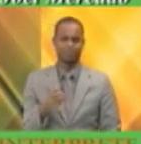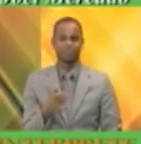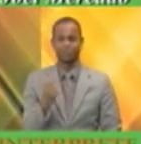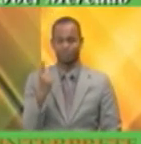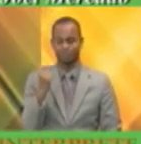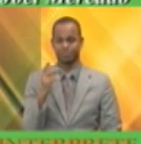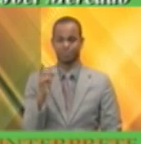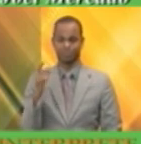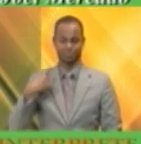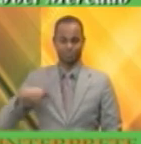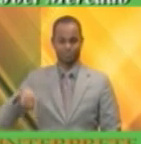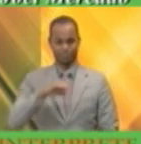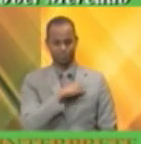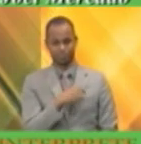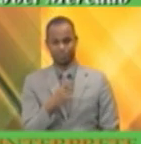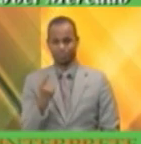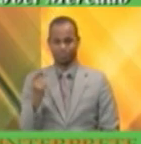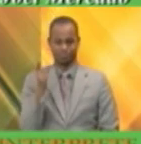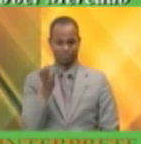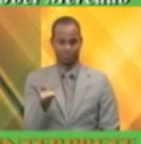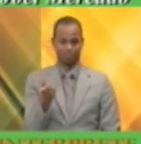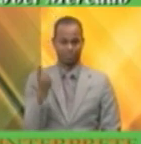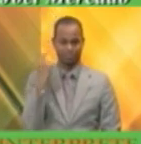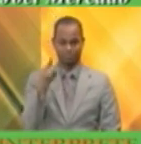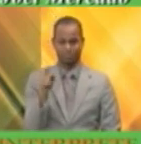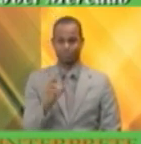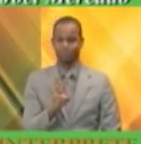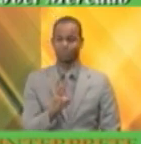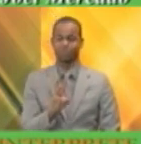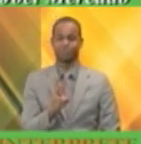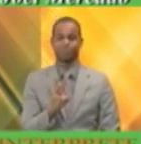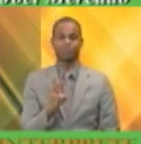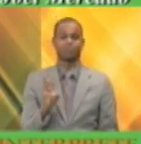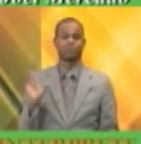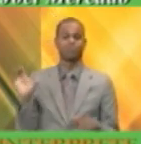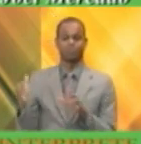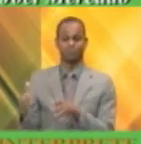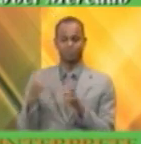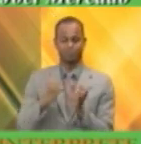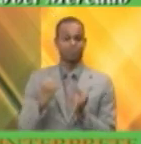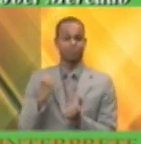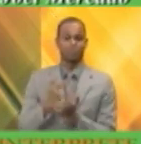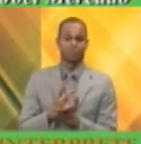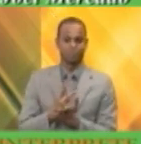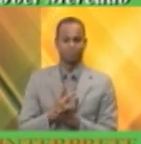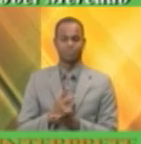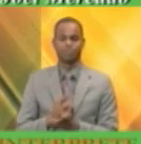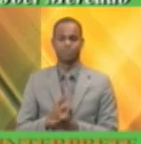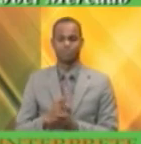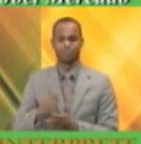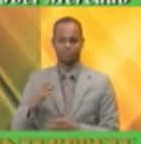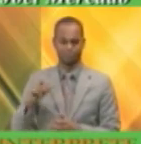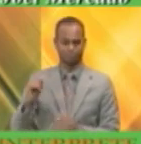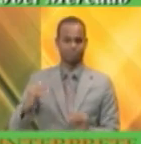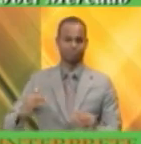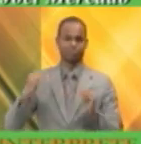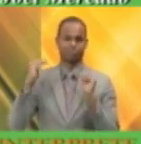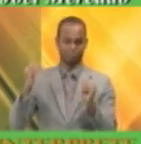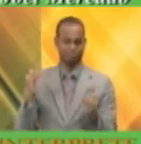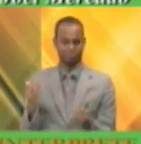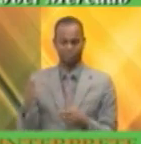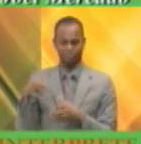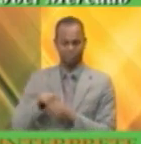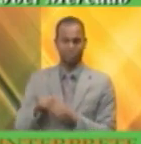sobre todo nosotros no estamos allí por wildcard. Estamos con atletas clasificados, con nivel,